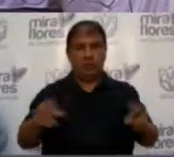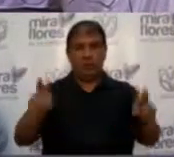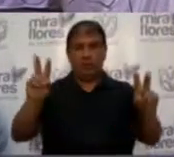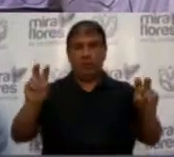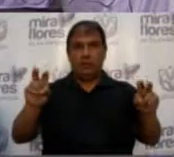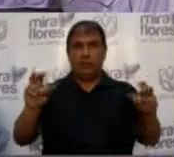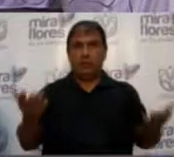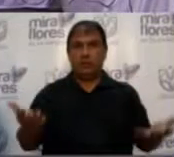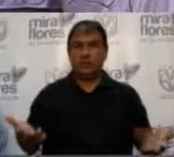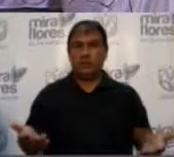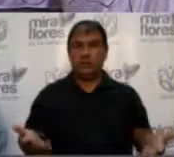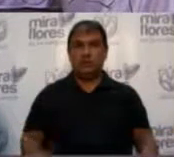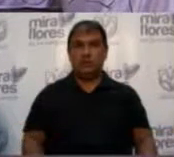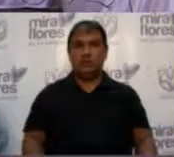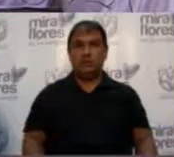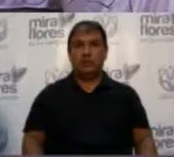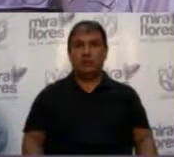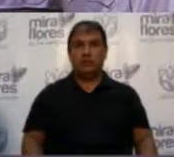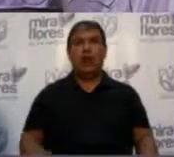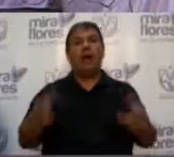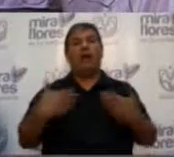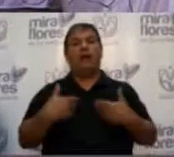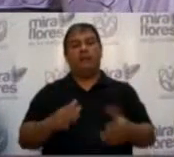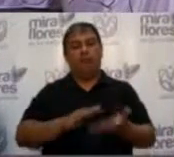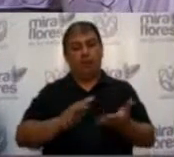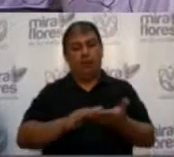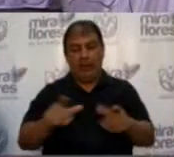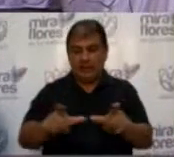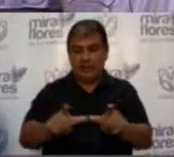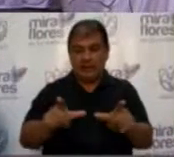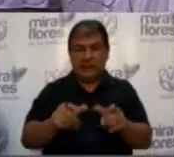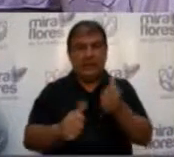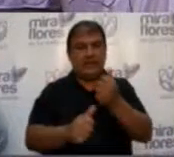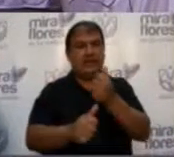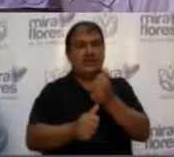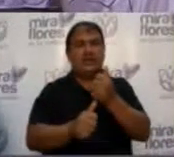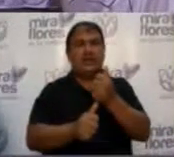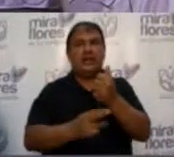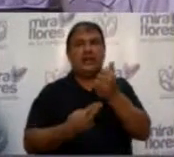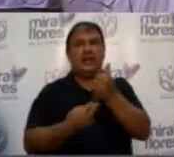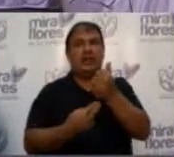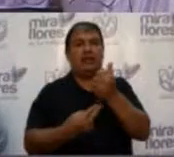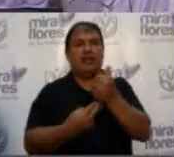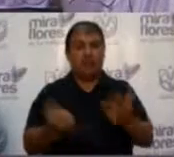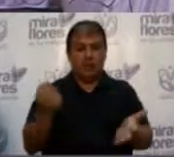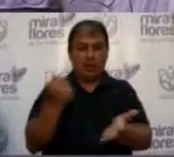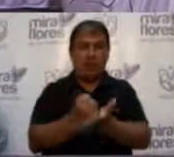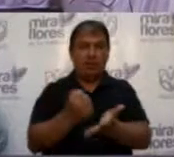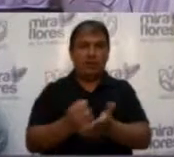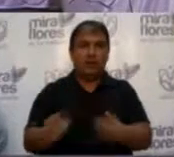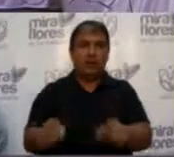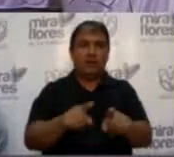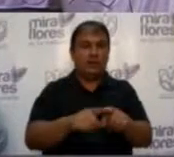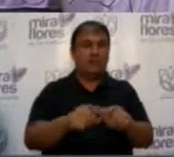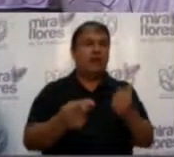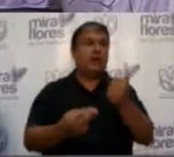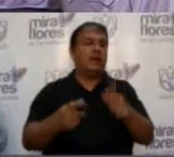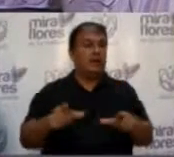temas. Las licencias de las regidoras. Ah, perdón, las licencias de las regidoras. Vamos a aprobar entonces estas